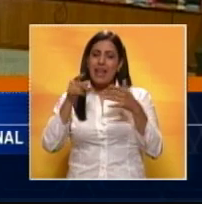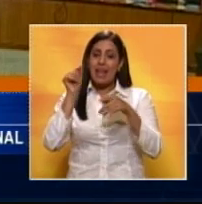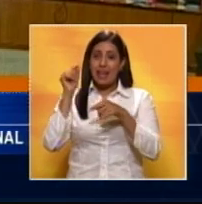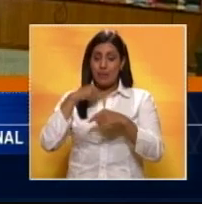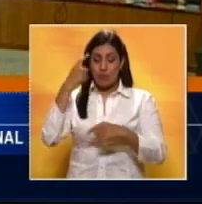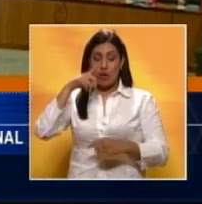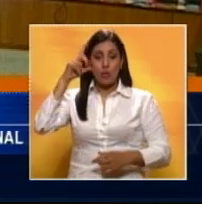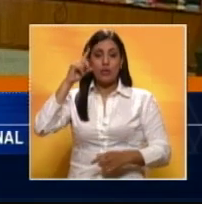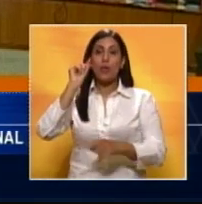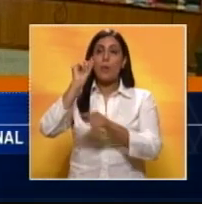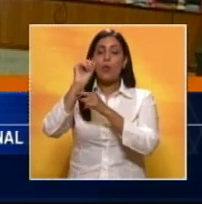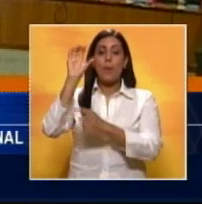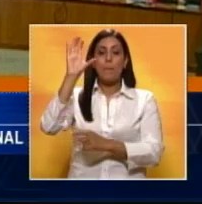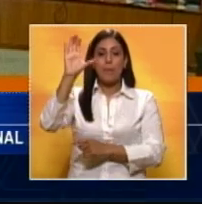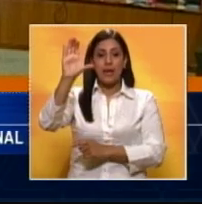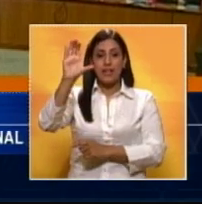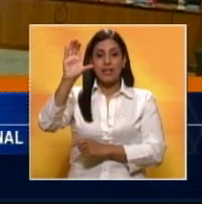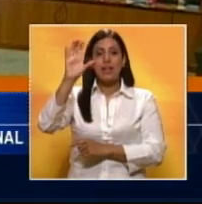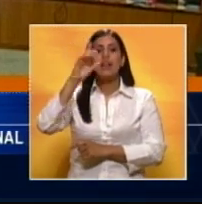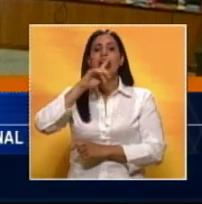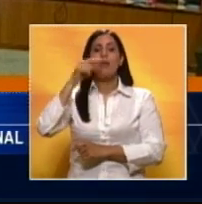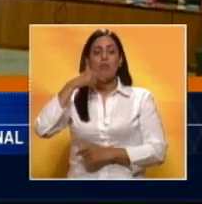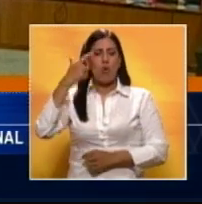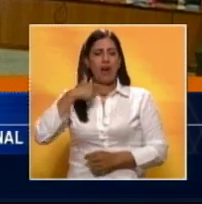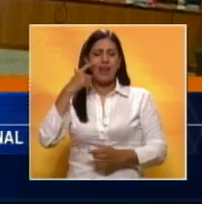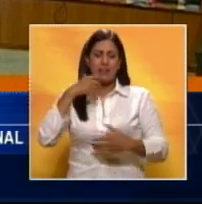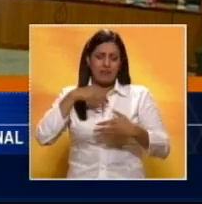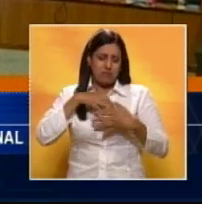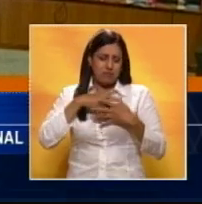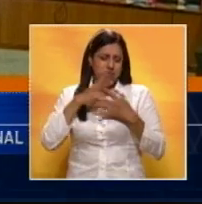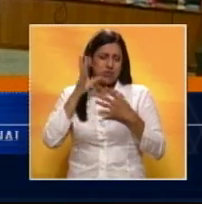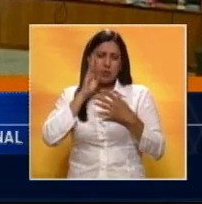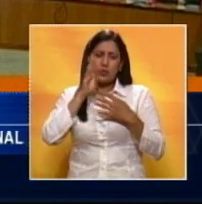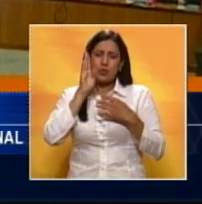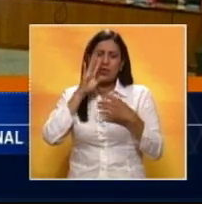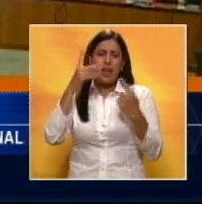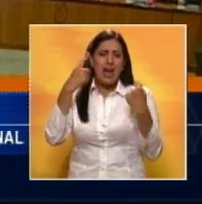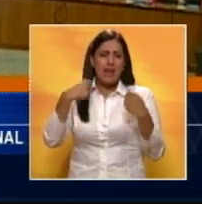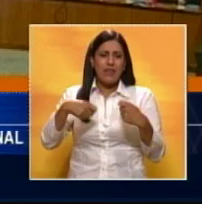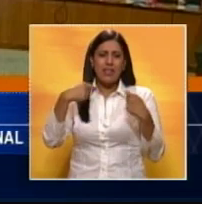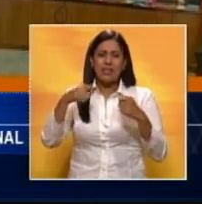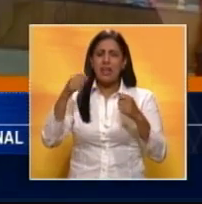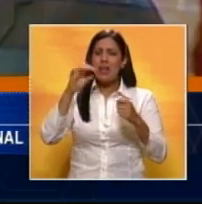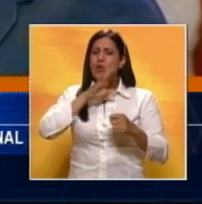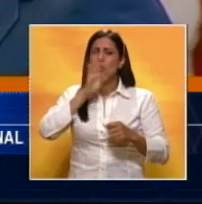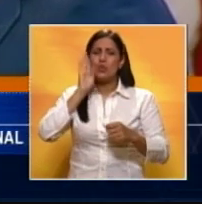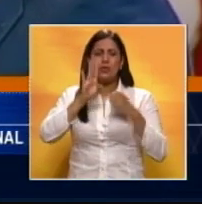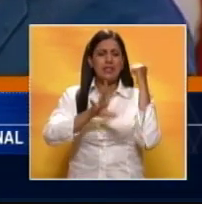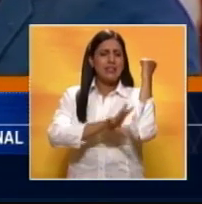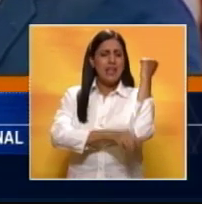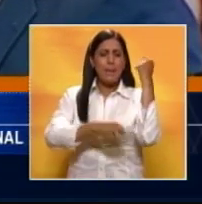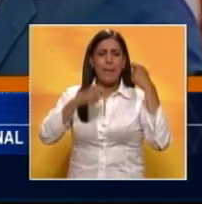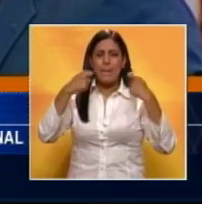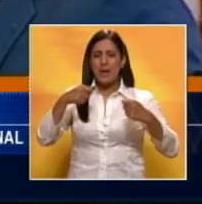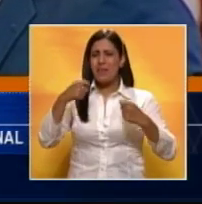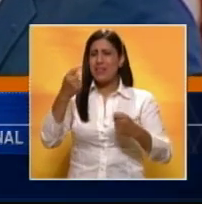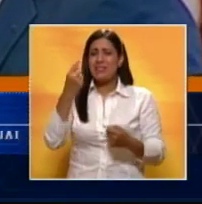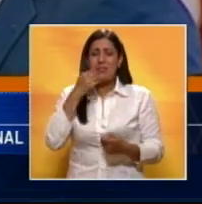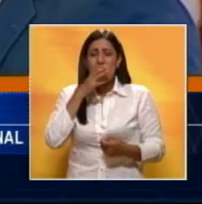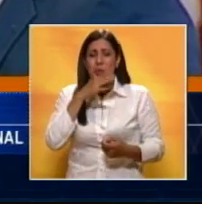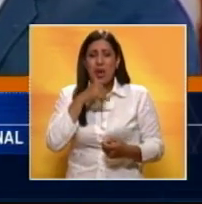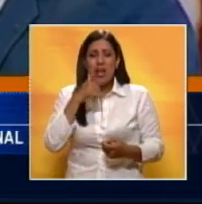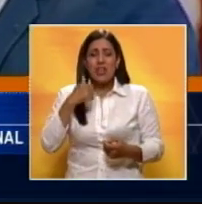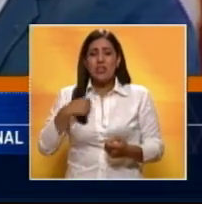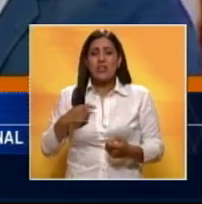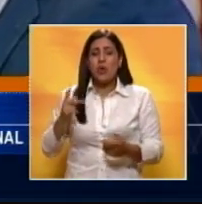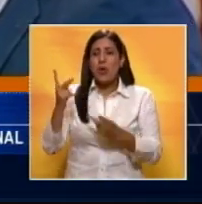al país que estaba tan plagado el acto, tan plagado de irregularidades, que ni siquiera